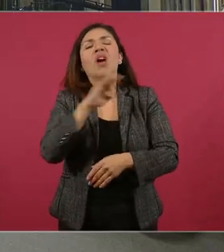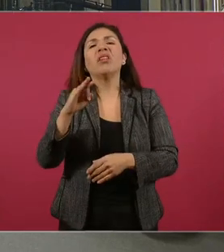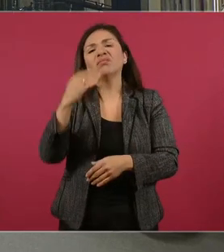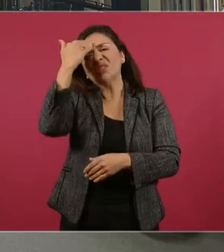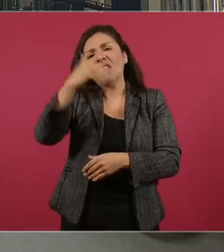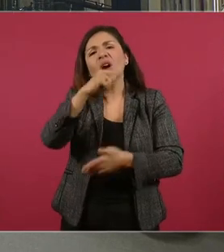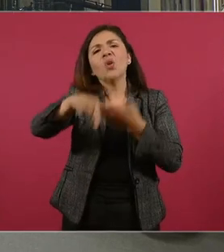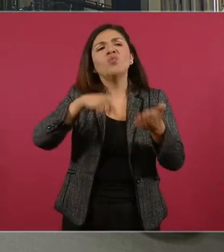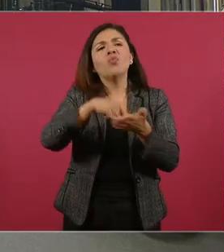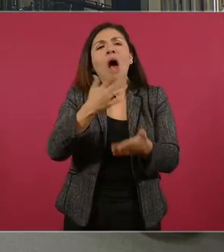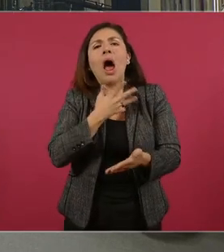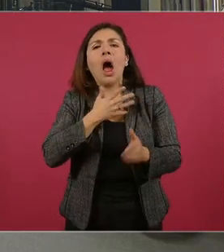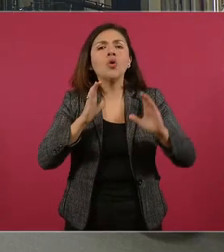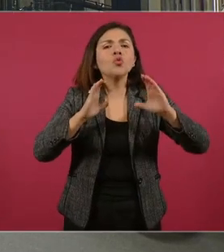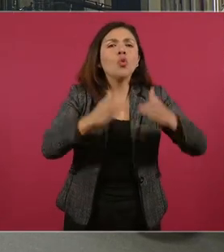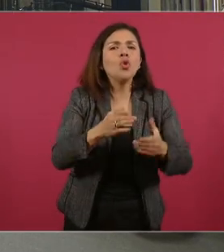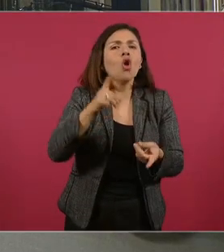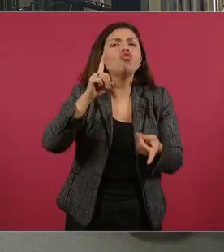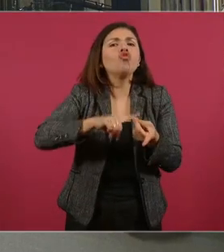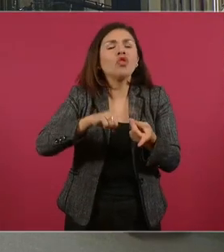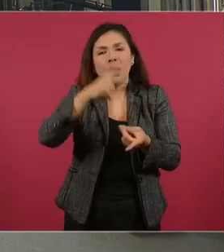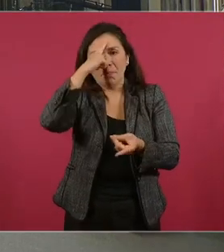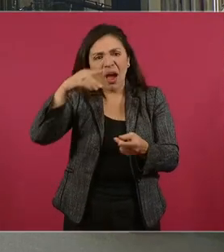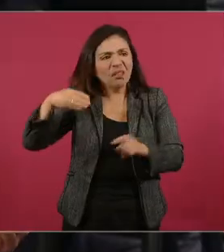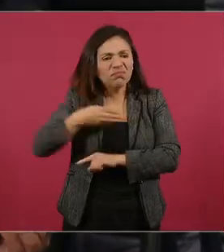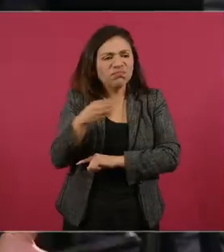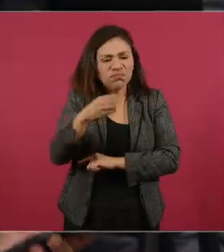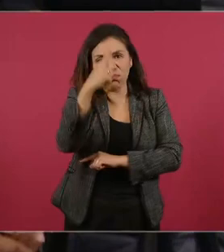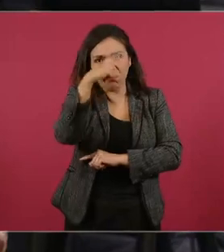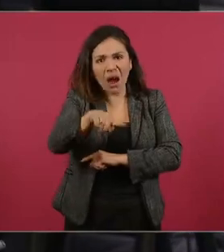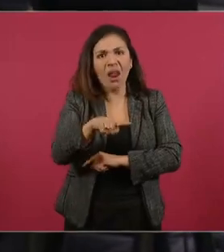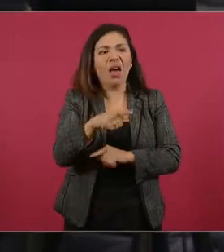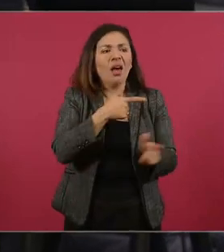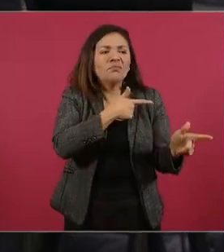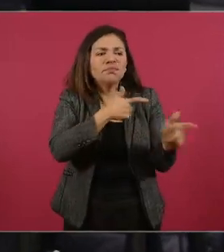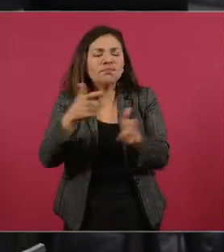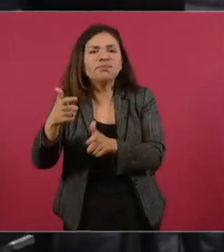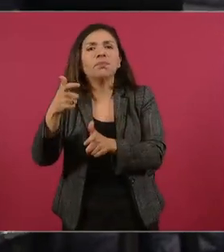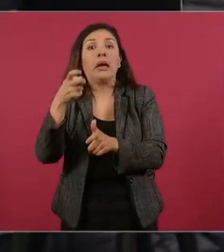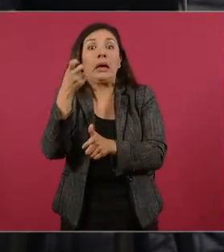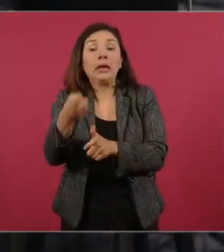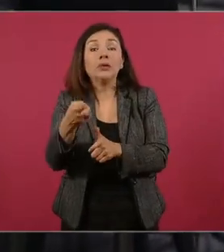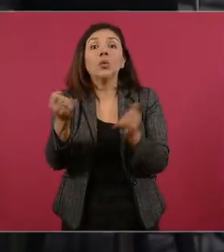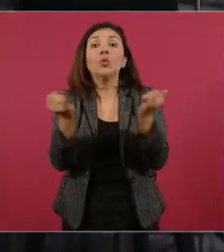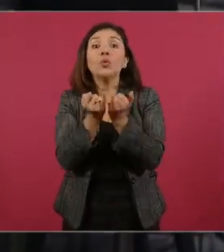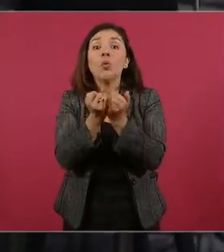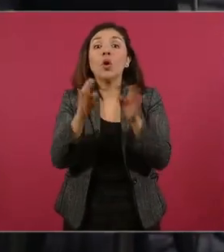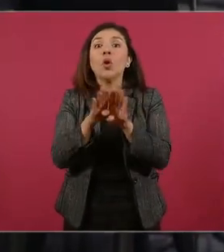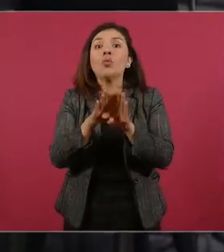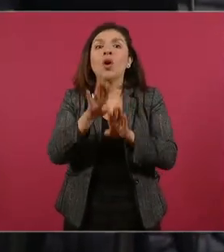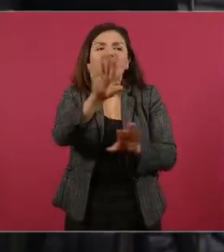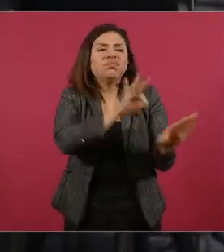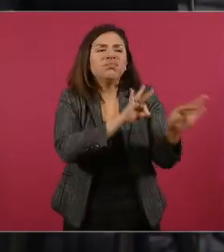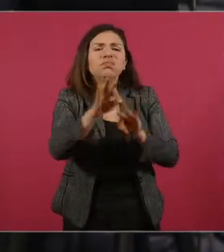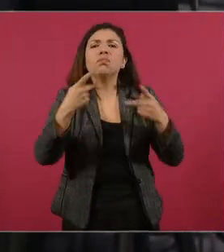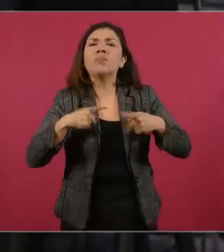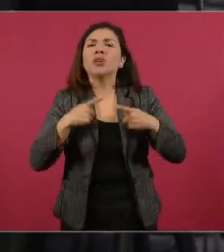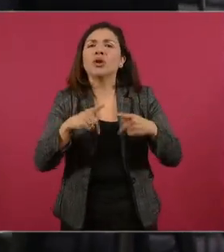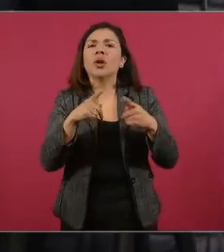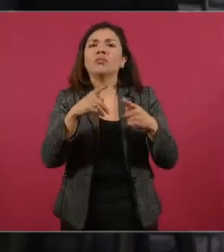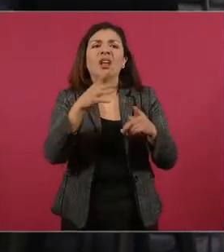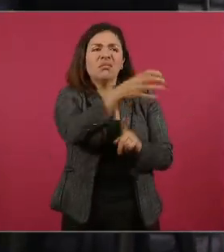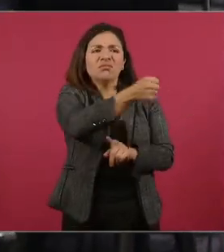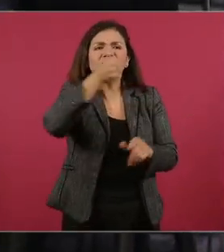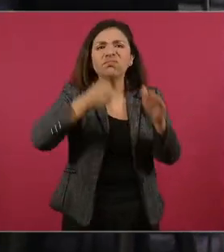se encuentran algunas comunidades, cómo pueden llegar, cómo pueden atacar, a la par de lo que también se ha mencionado aquí, este reclutamiento forzado, esta